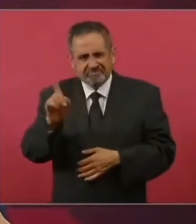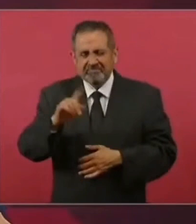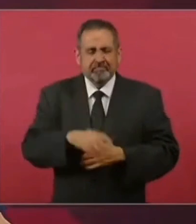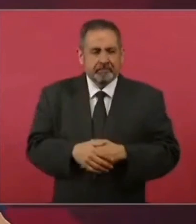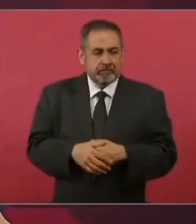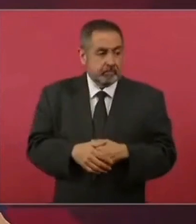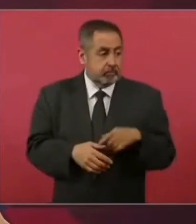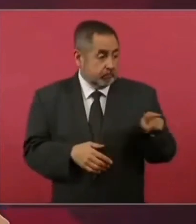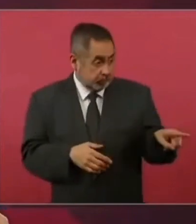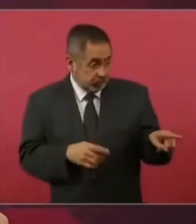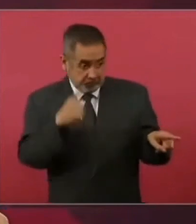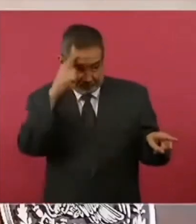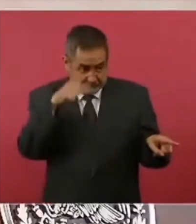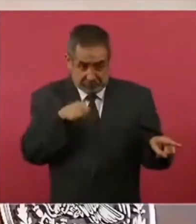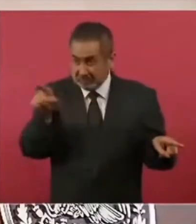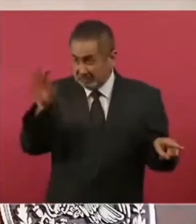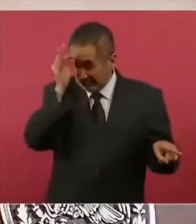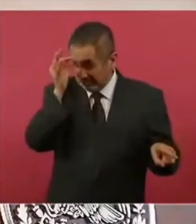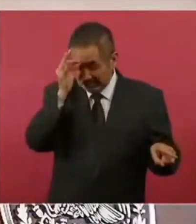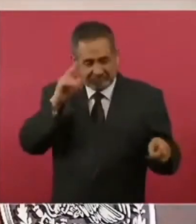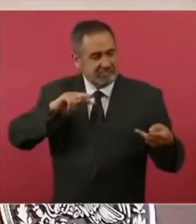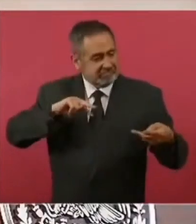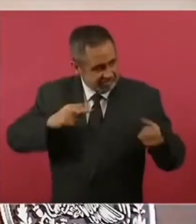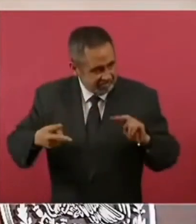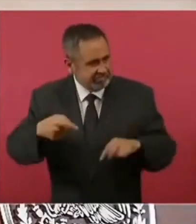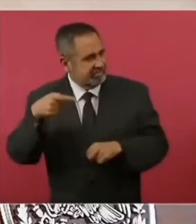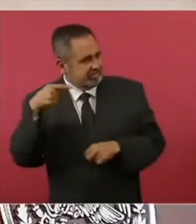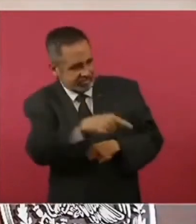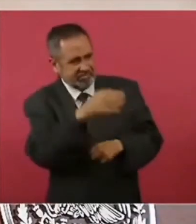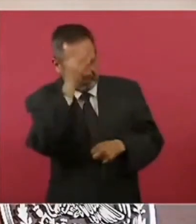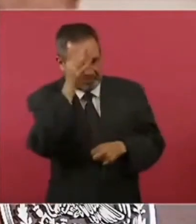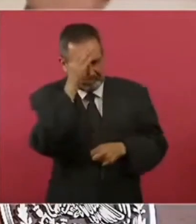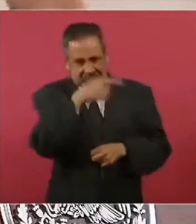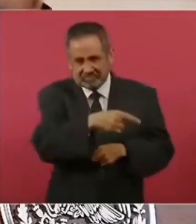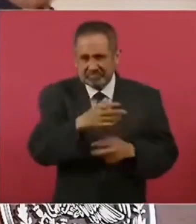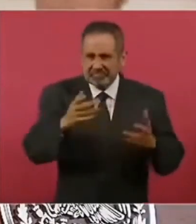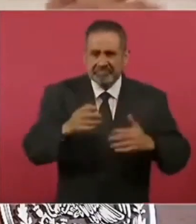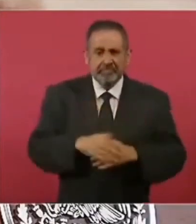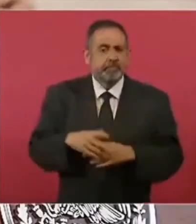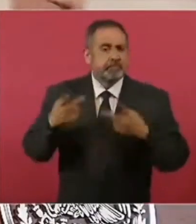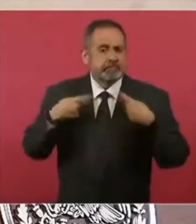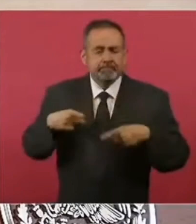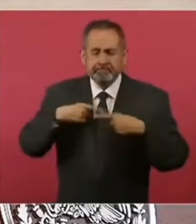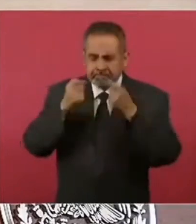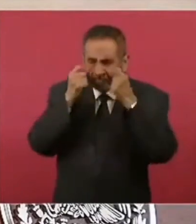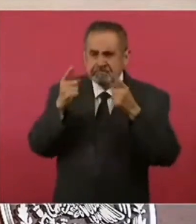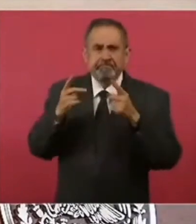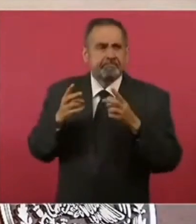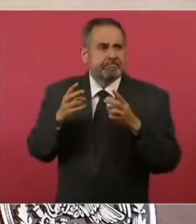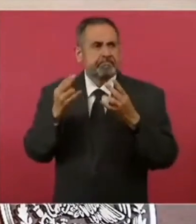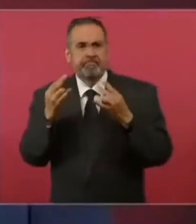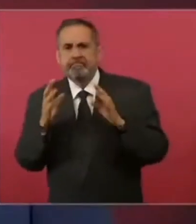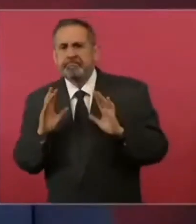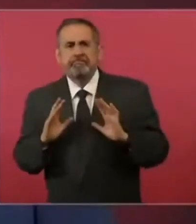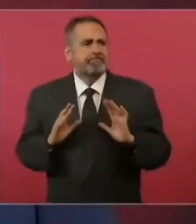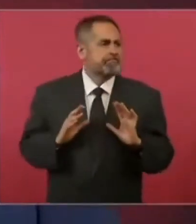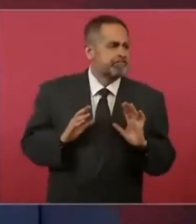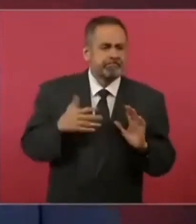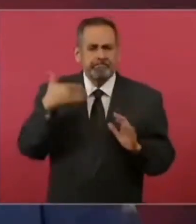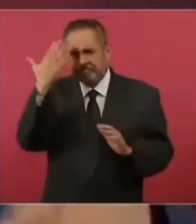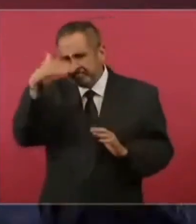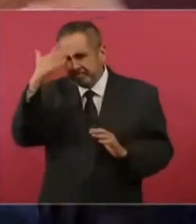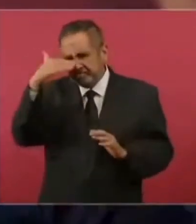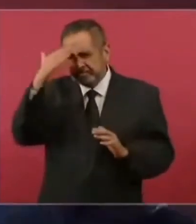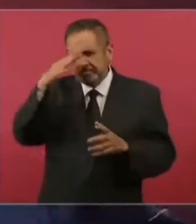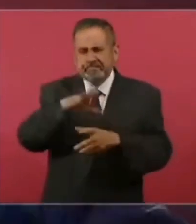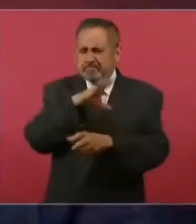Tonto es el que piensa que el pueblo es tonto. La gente está muy despierta, muy consciente, muy informada.